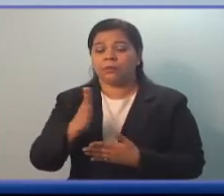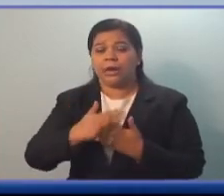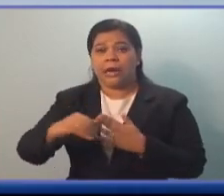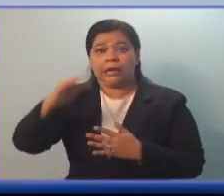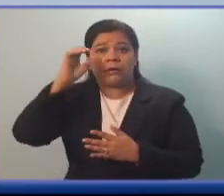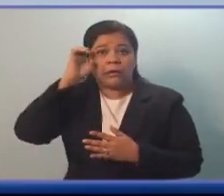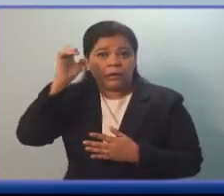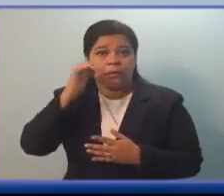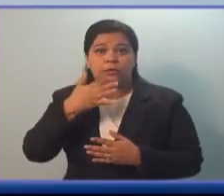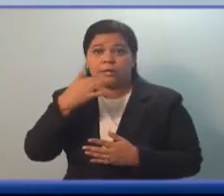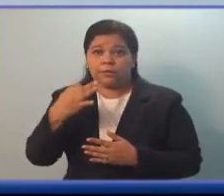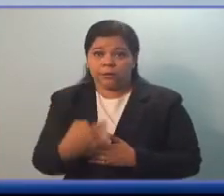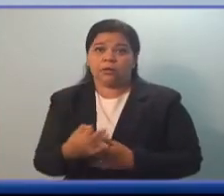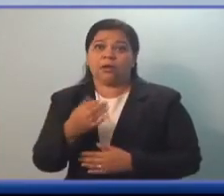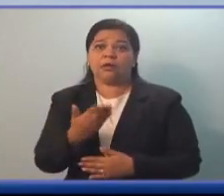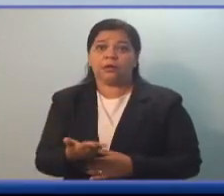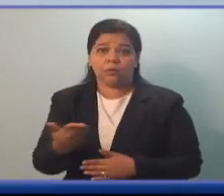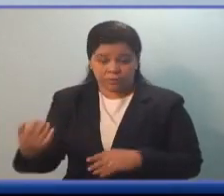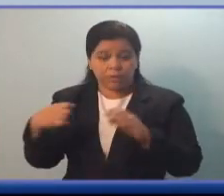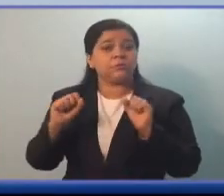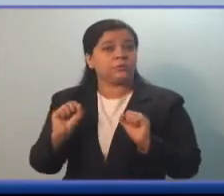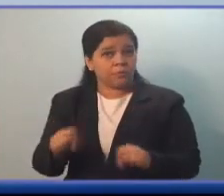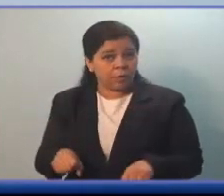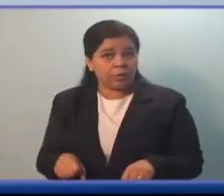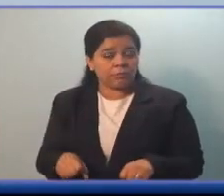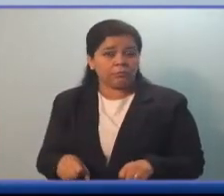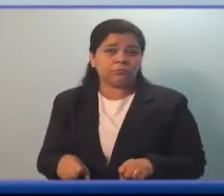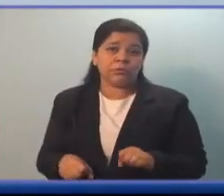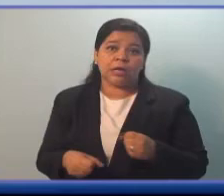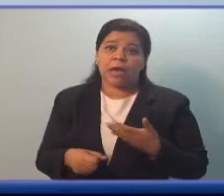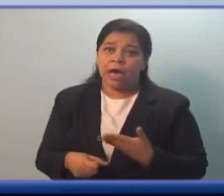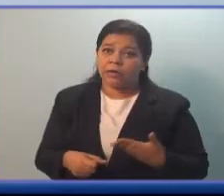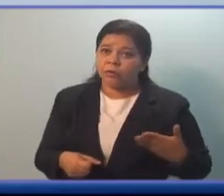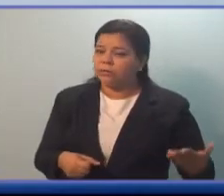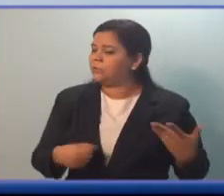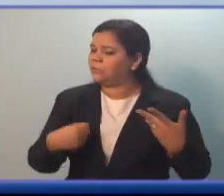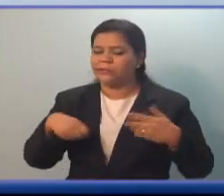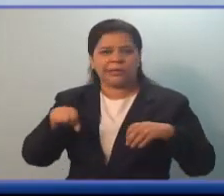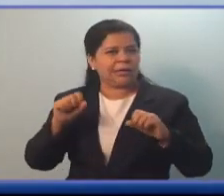sea, que realmente hay cosas que se pueden, pero no se deben.